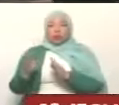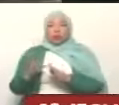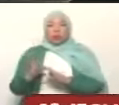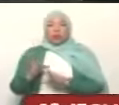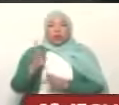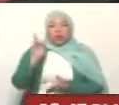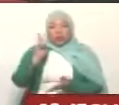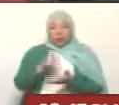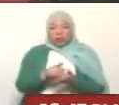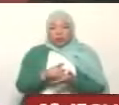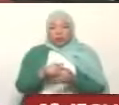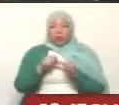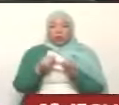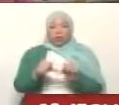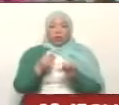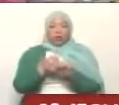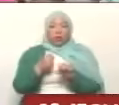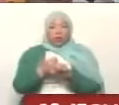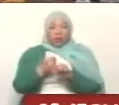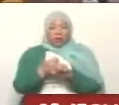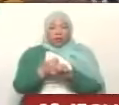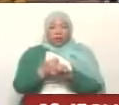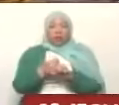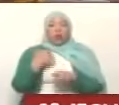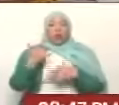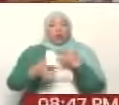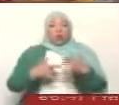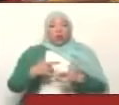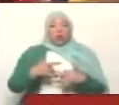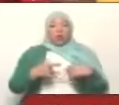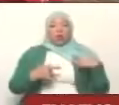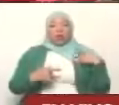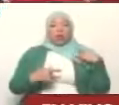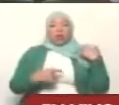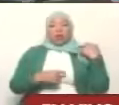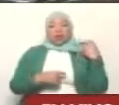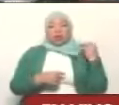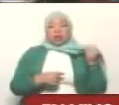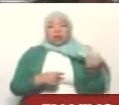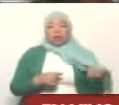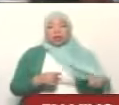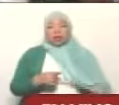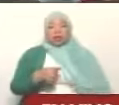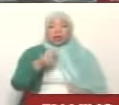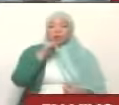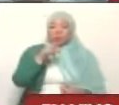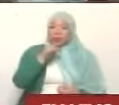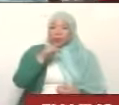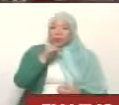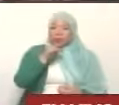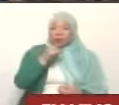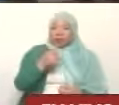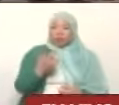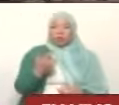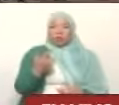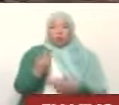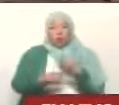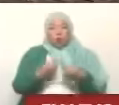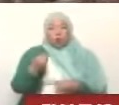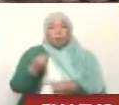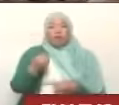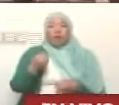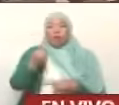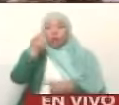Tanto así que hicimos que usted se interesara llegar a Mamera, llegar a Antímano, porque si